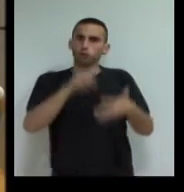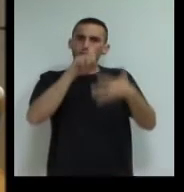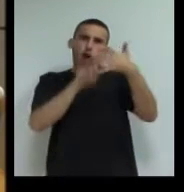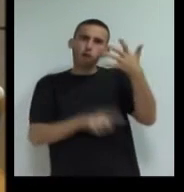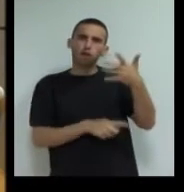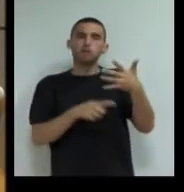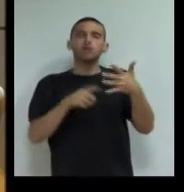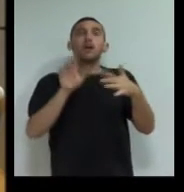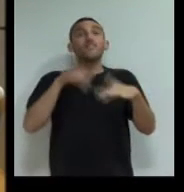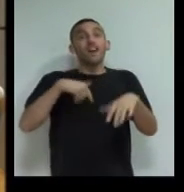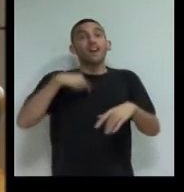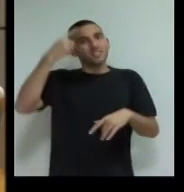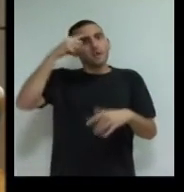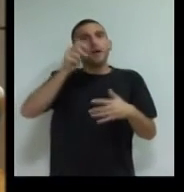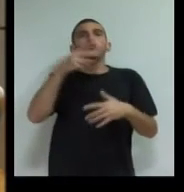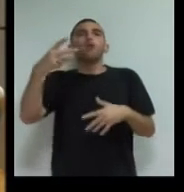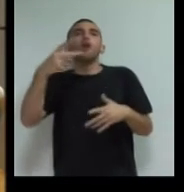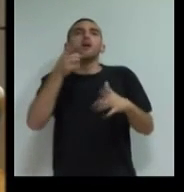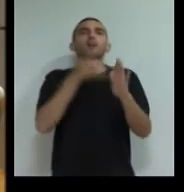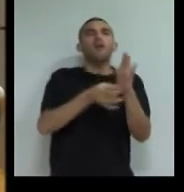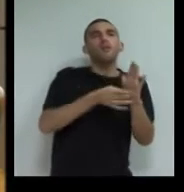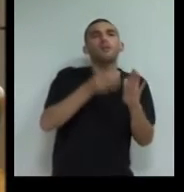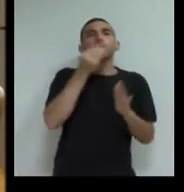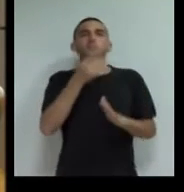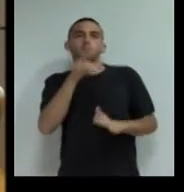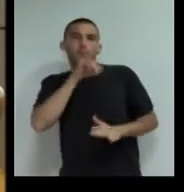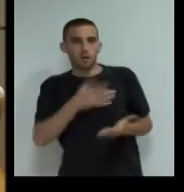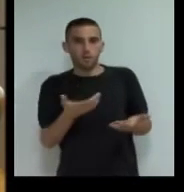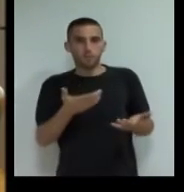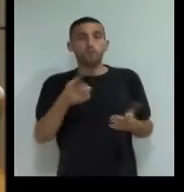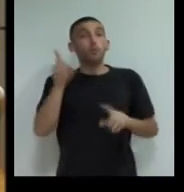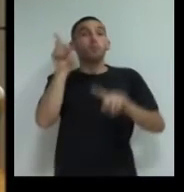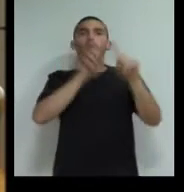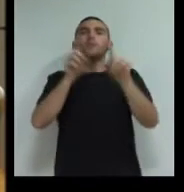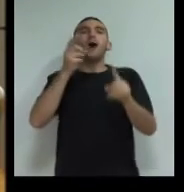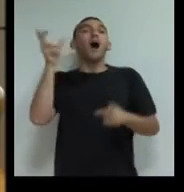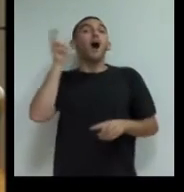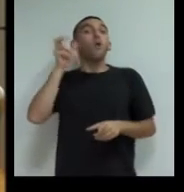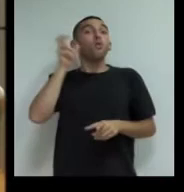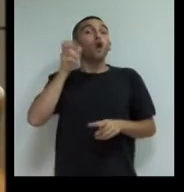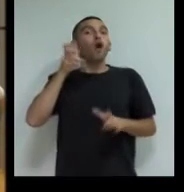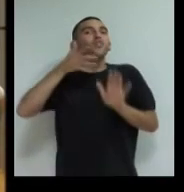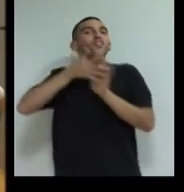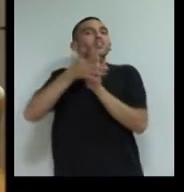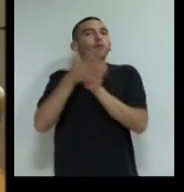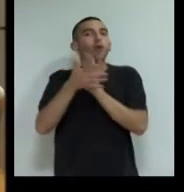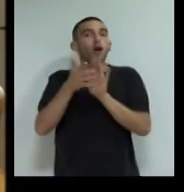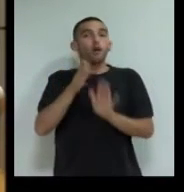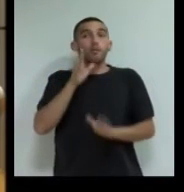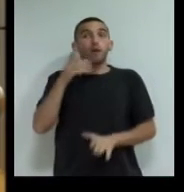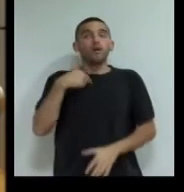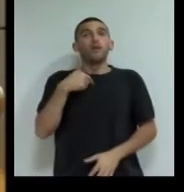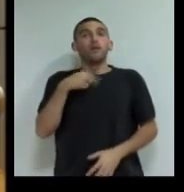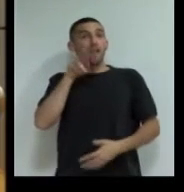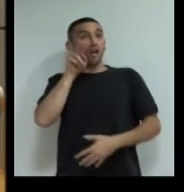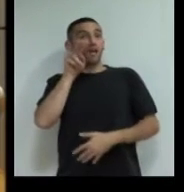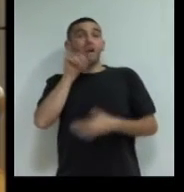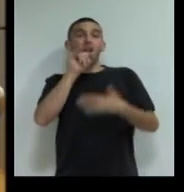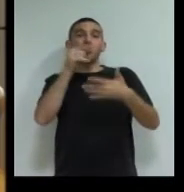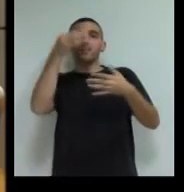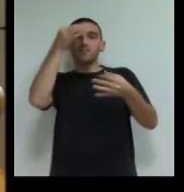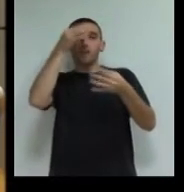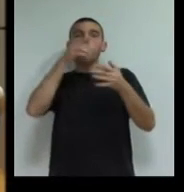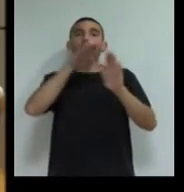en calidad o no. Pero el problema es la audiodescripción, que te la tienes que empapar entera. O ver otros